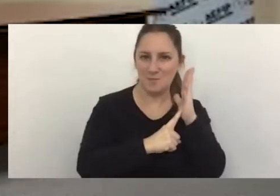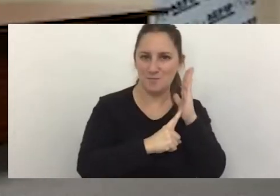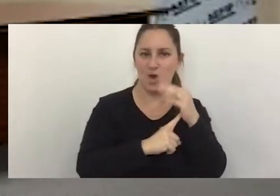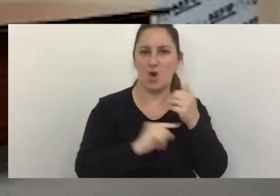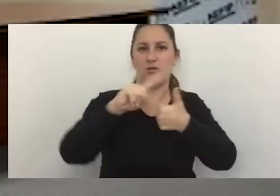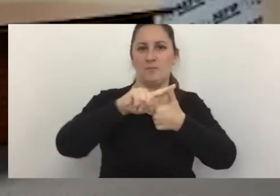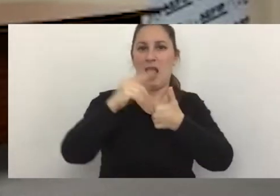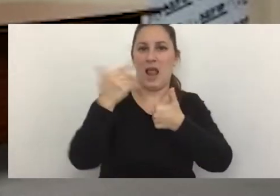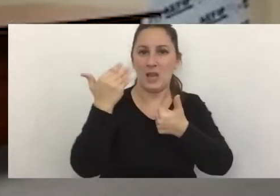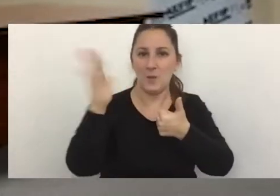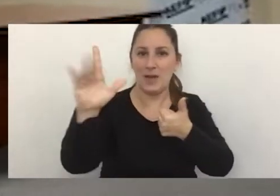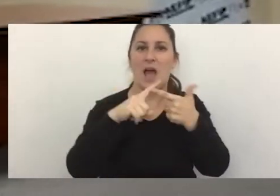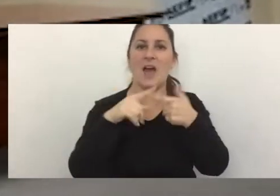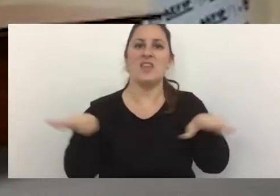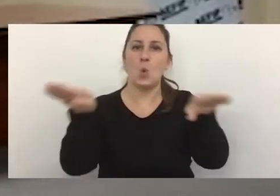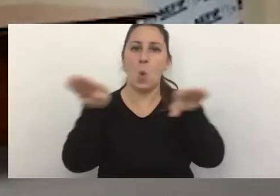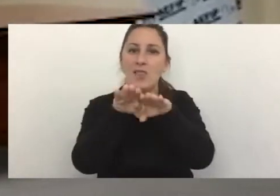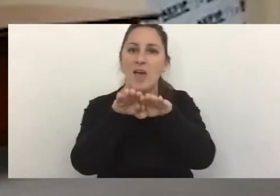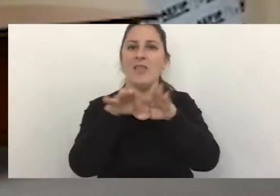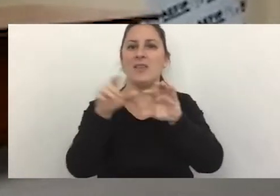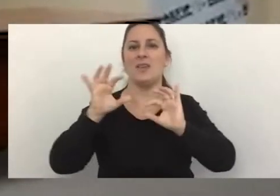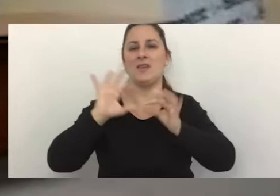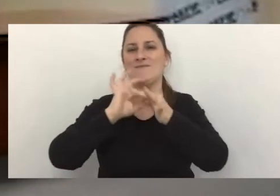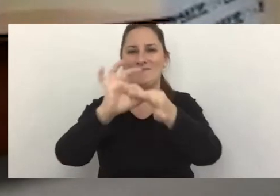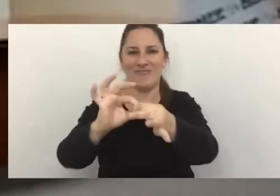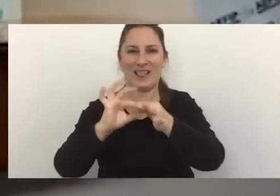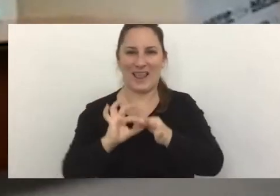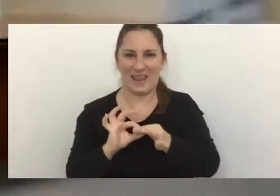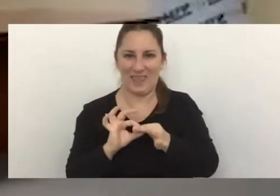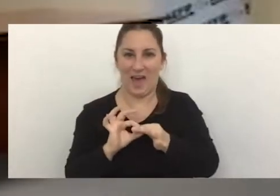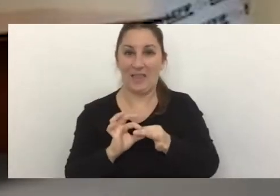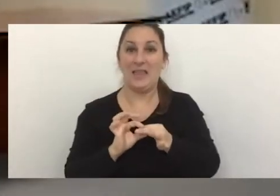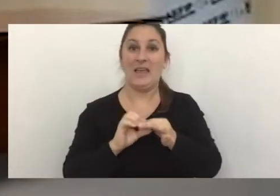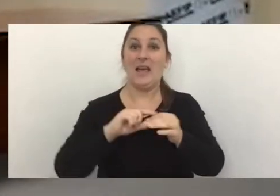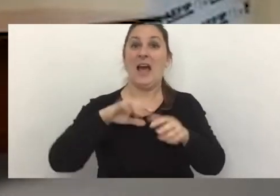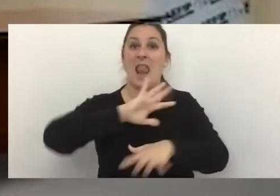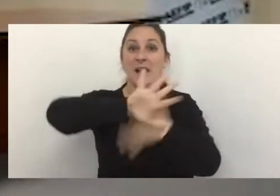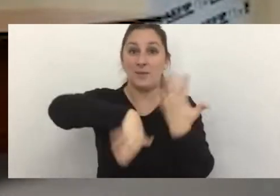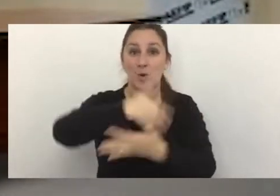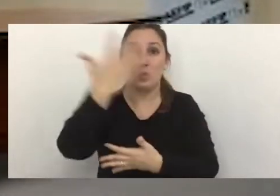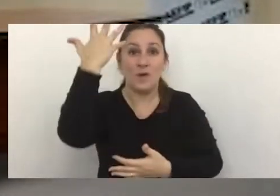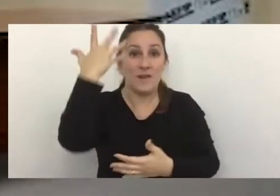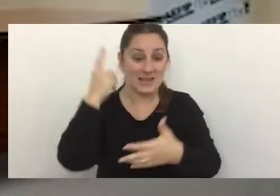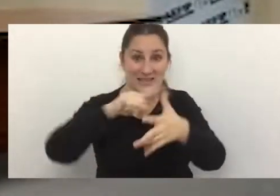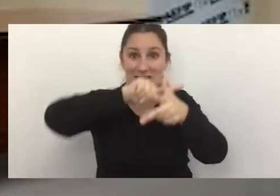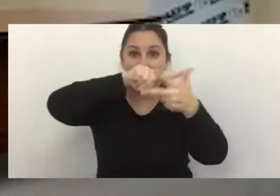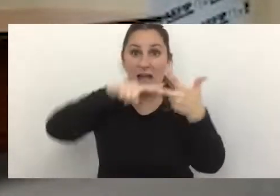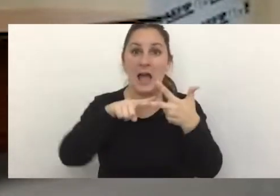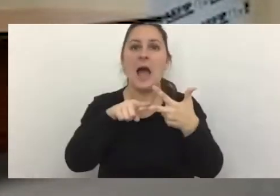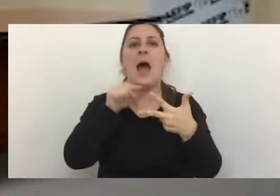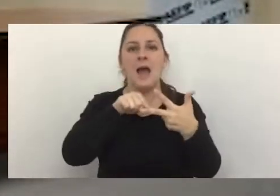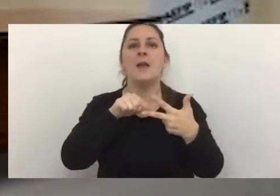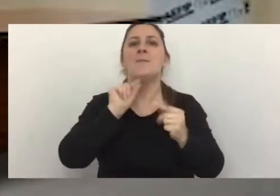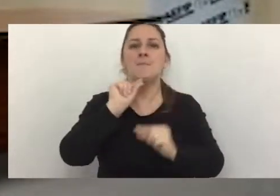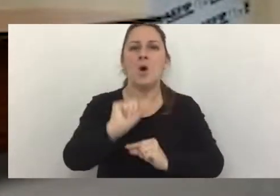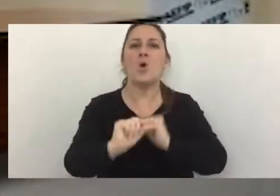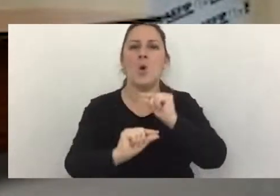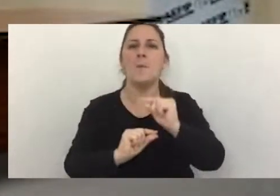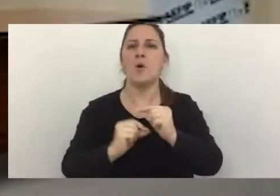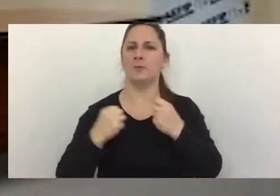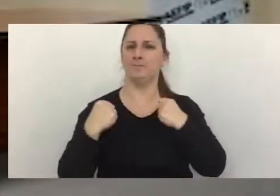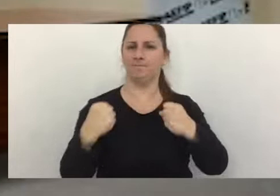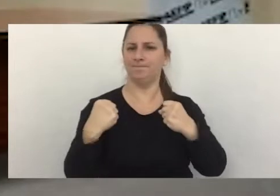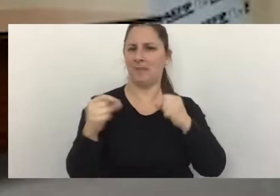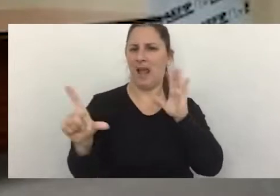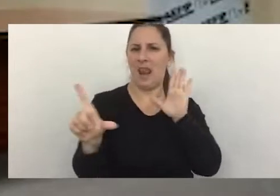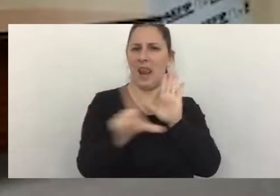libertad, igualdad y fraternidad. Porque es allí donde empieza a regir el imperio de la ley y ya